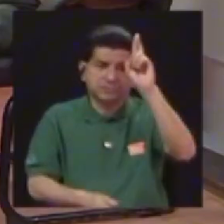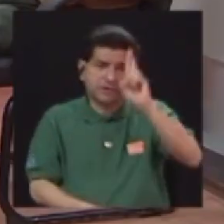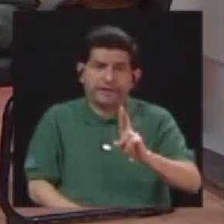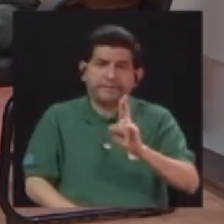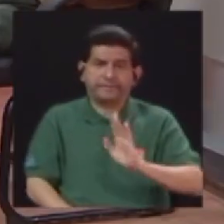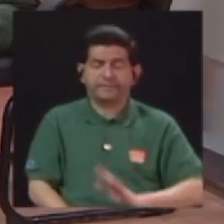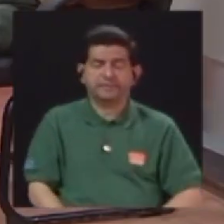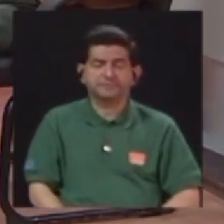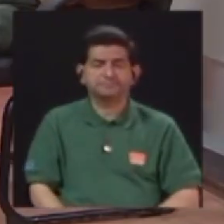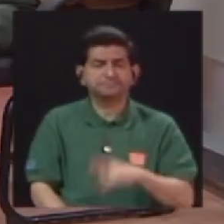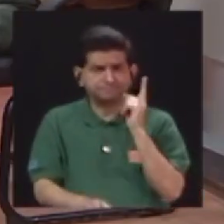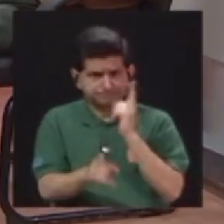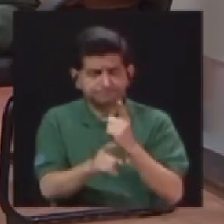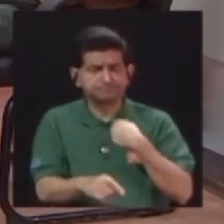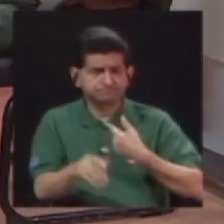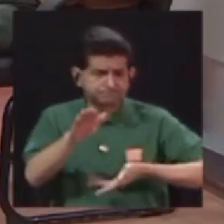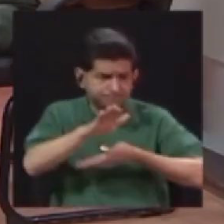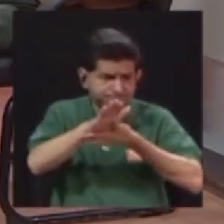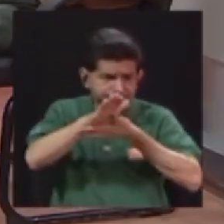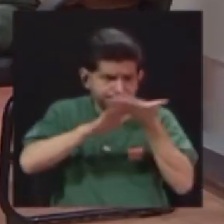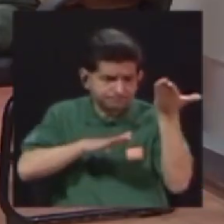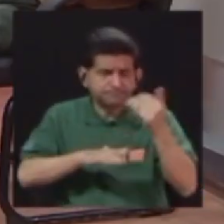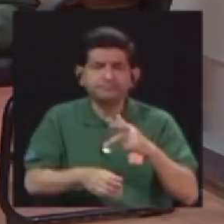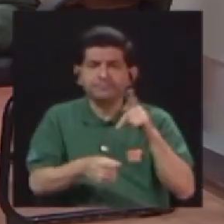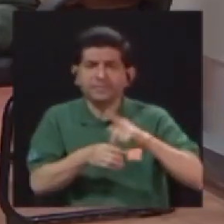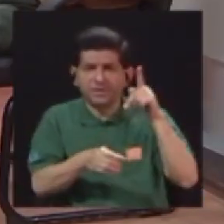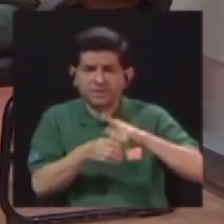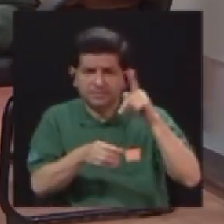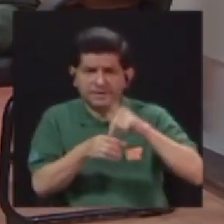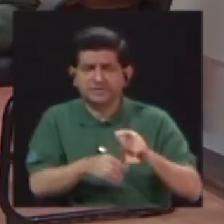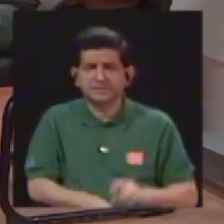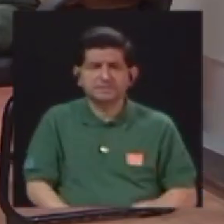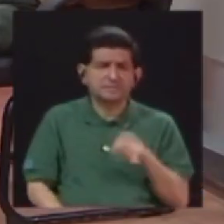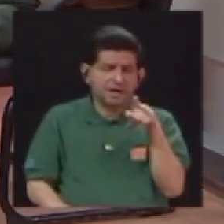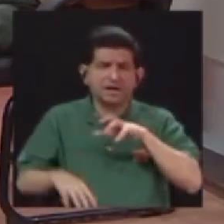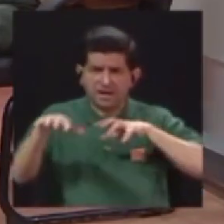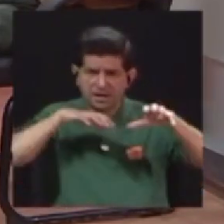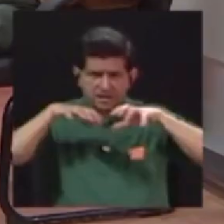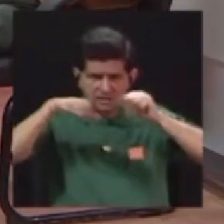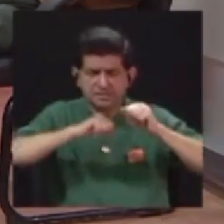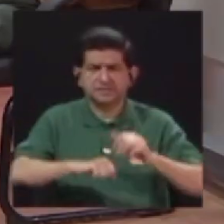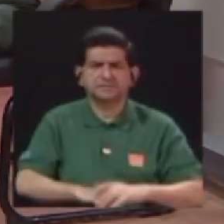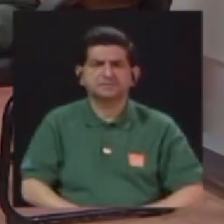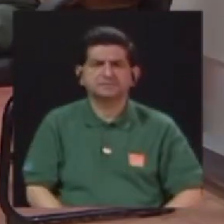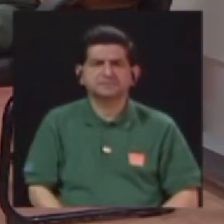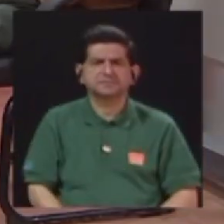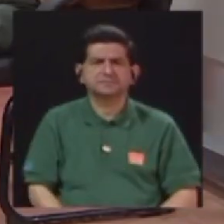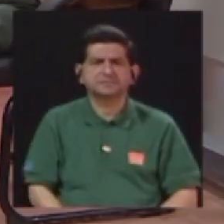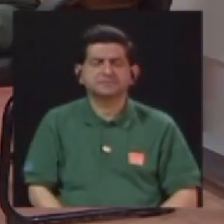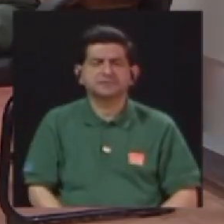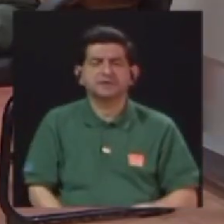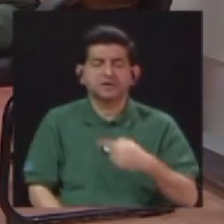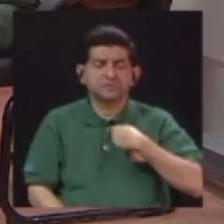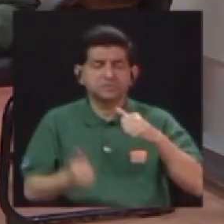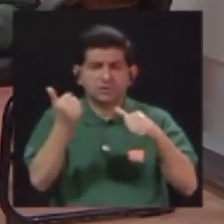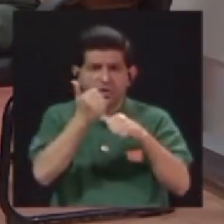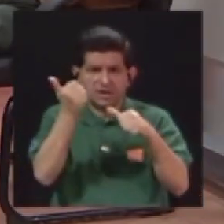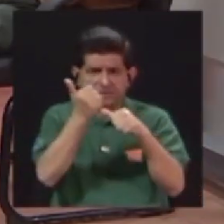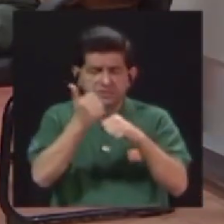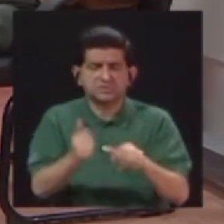Y entonces efectivamente me fui para participar en esas actividades como asesor de don